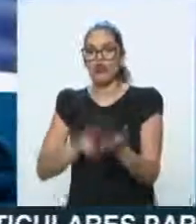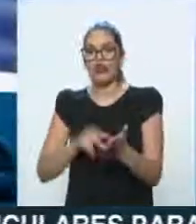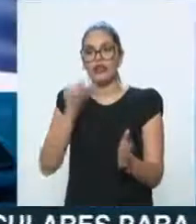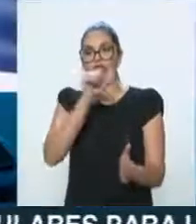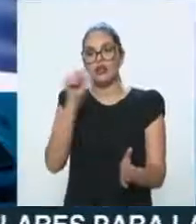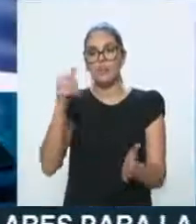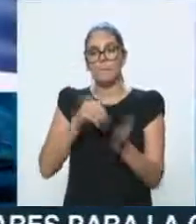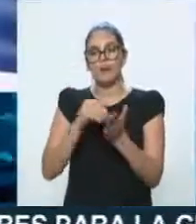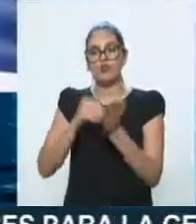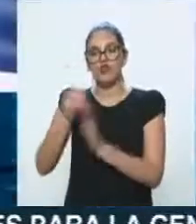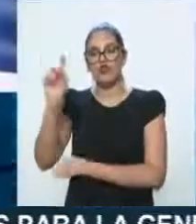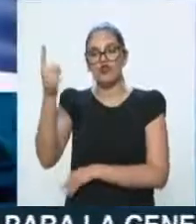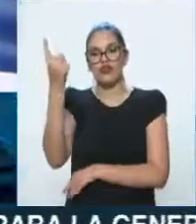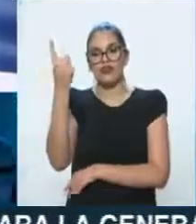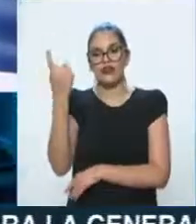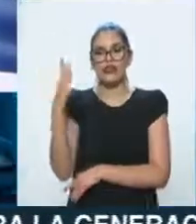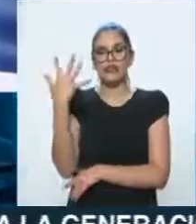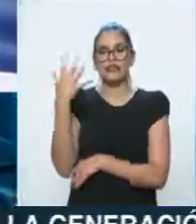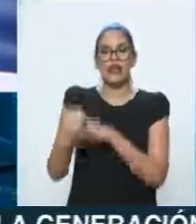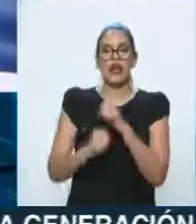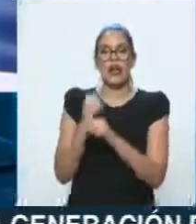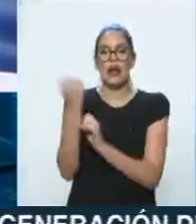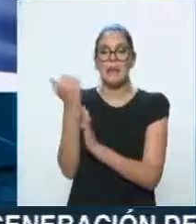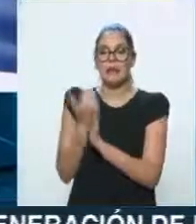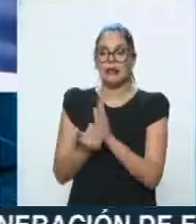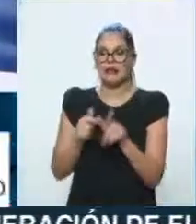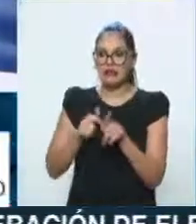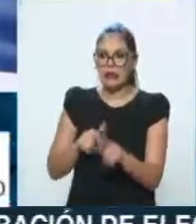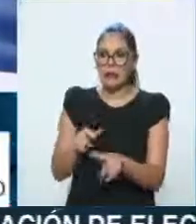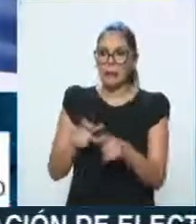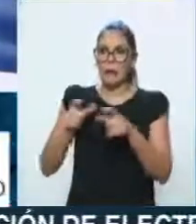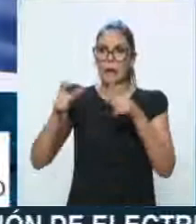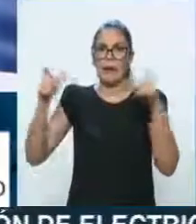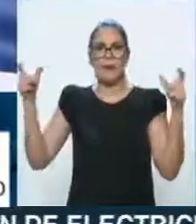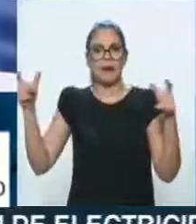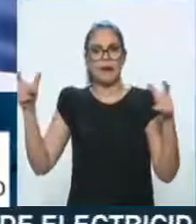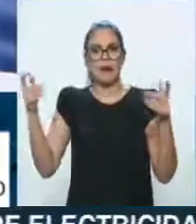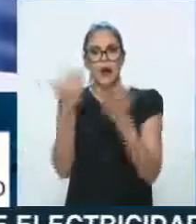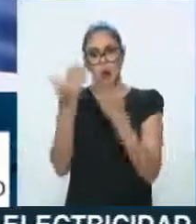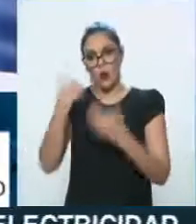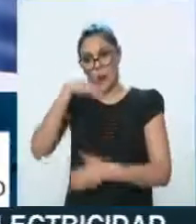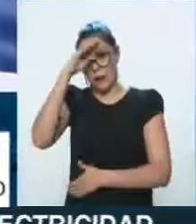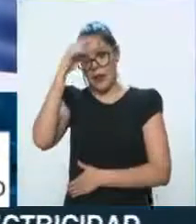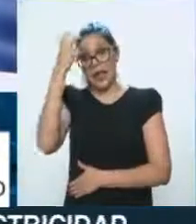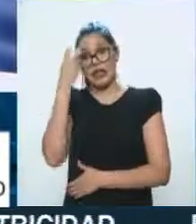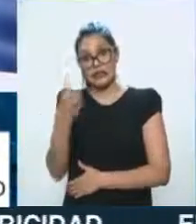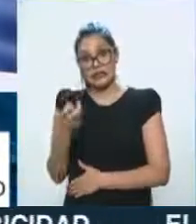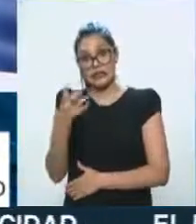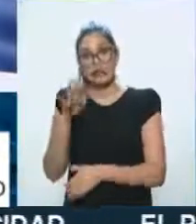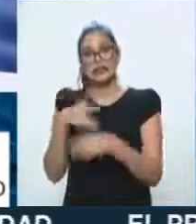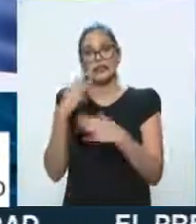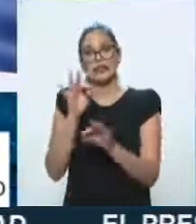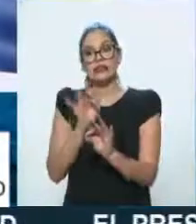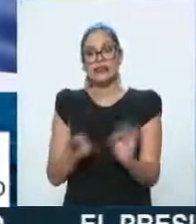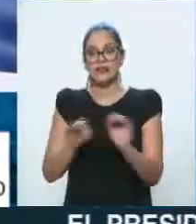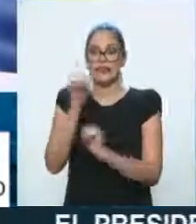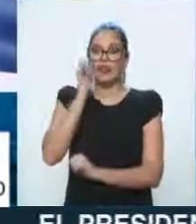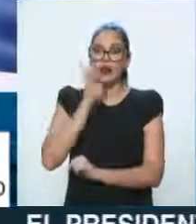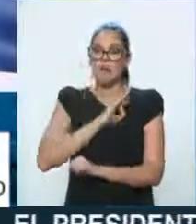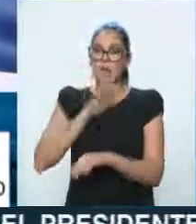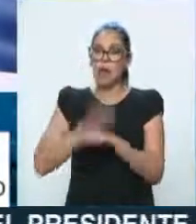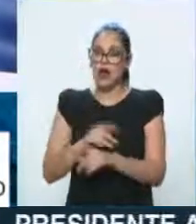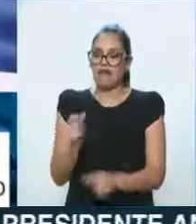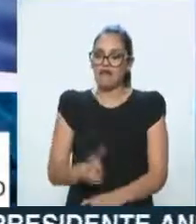millones en menos de 5 años y seguir creciendo. Y consideramos que este en particular es un sector que puede crecer, es uno